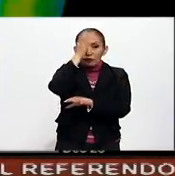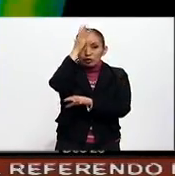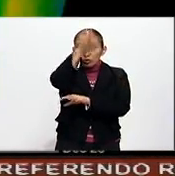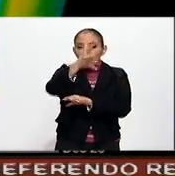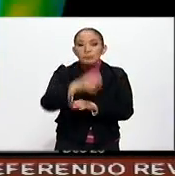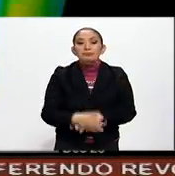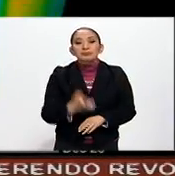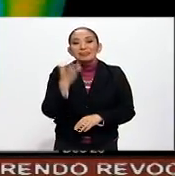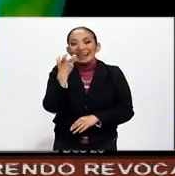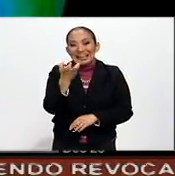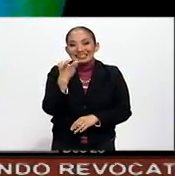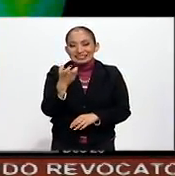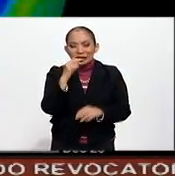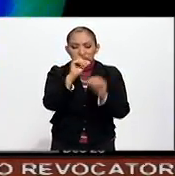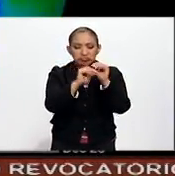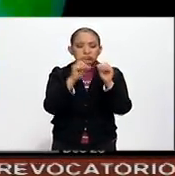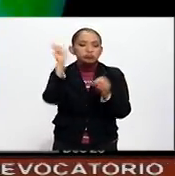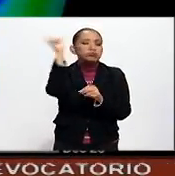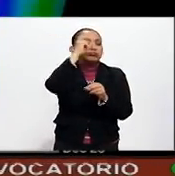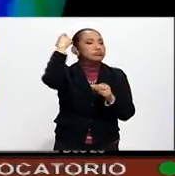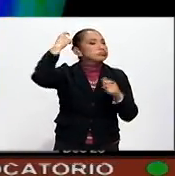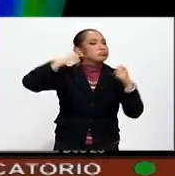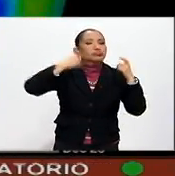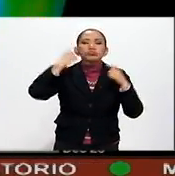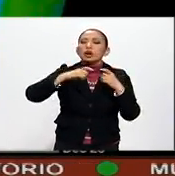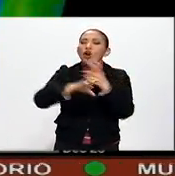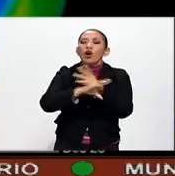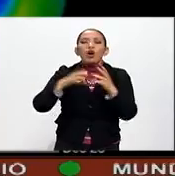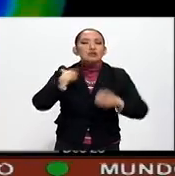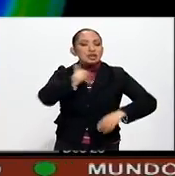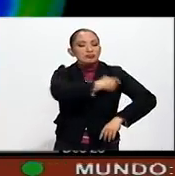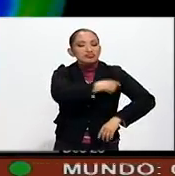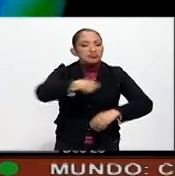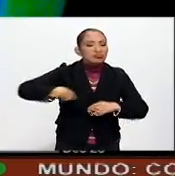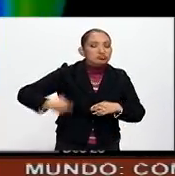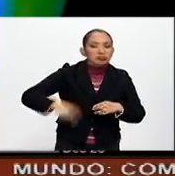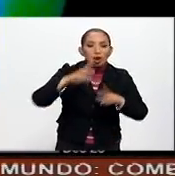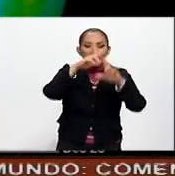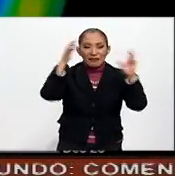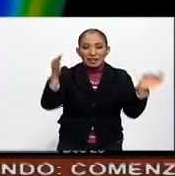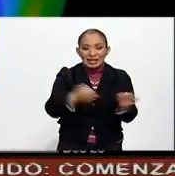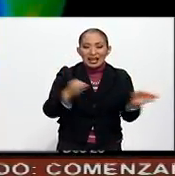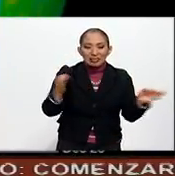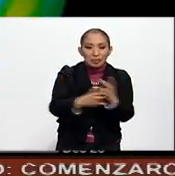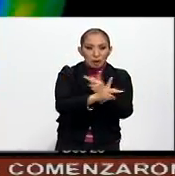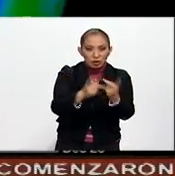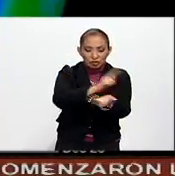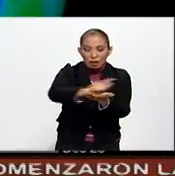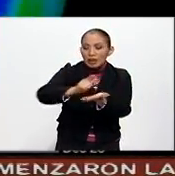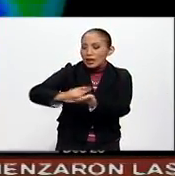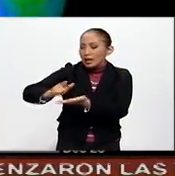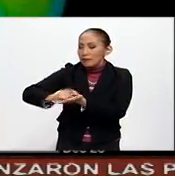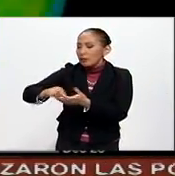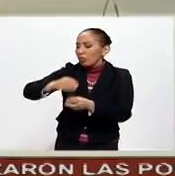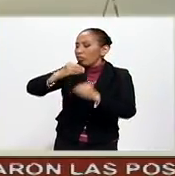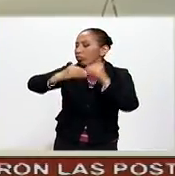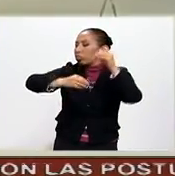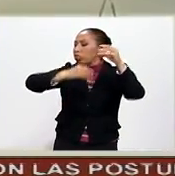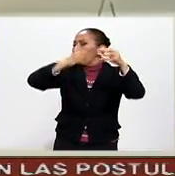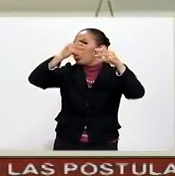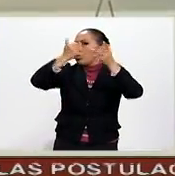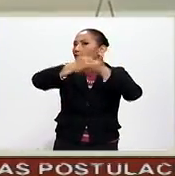es que estas partículas de estos productos aerosoles, desodorantes o refrigeradores o productos de limpieza